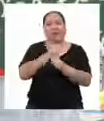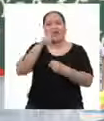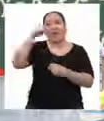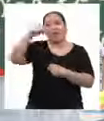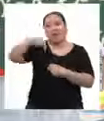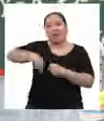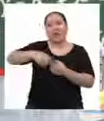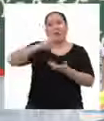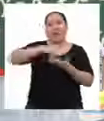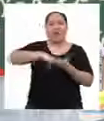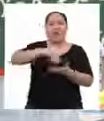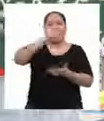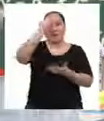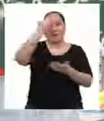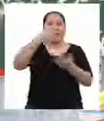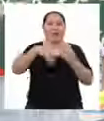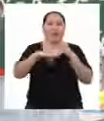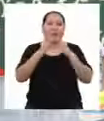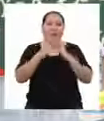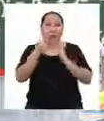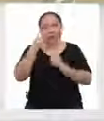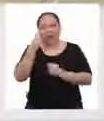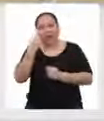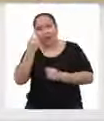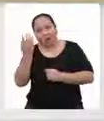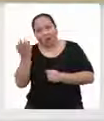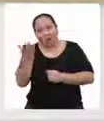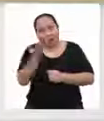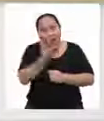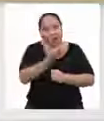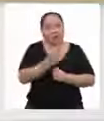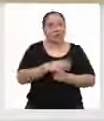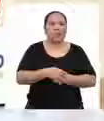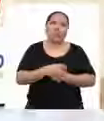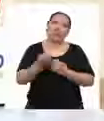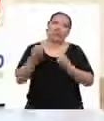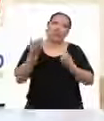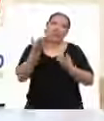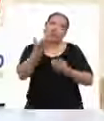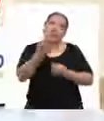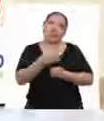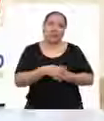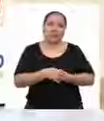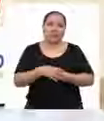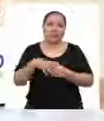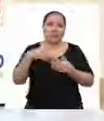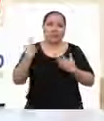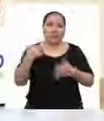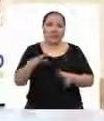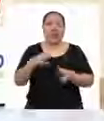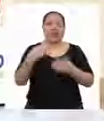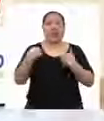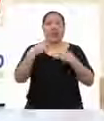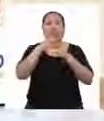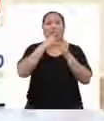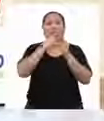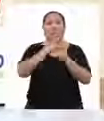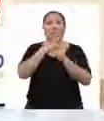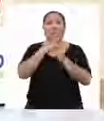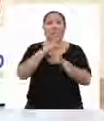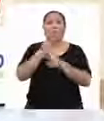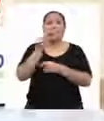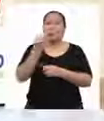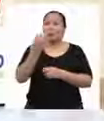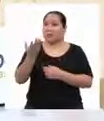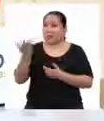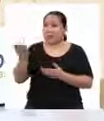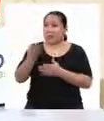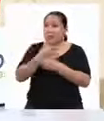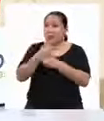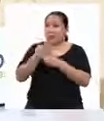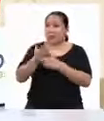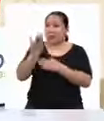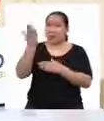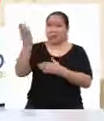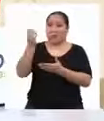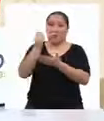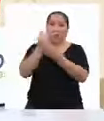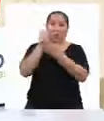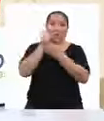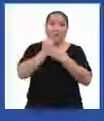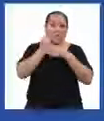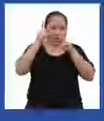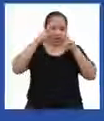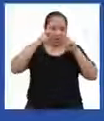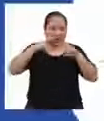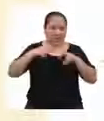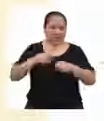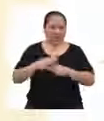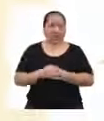Casa, como para conocerlos mejor, ¿no? ¿Y cómo te fue? Ya tengo algunos resultados, de hecho. Te los comparto para que me ayudes a